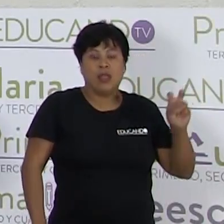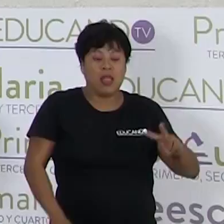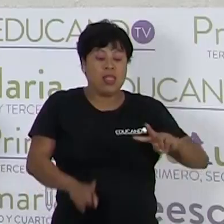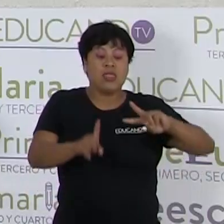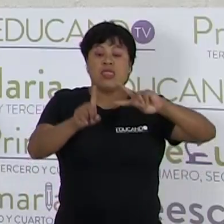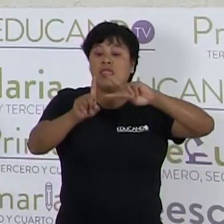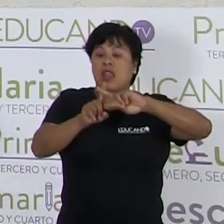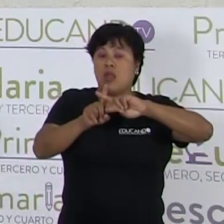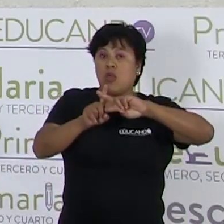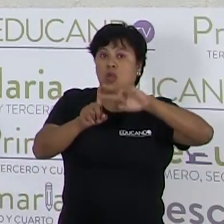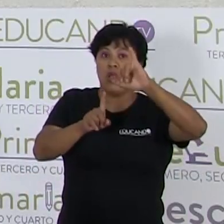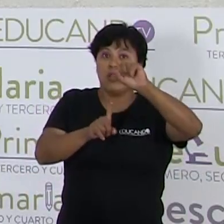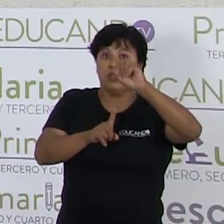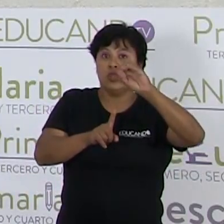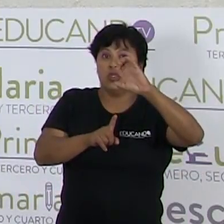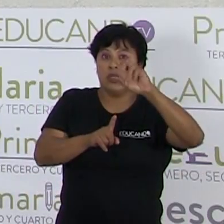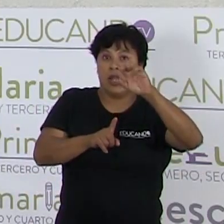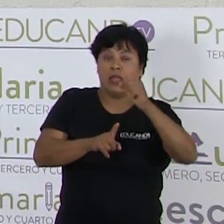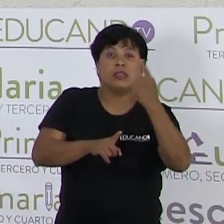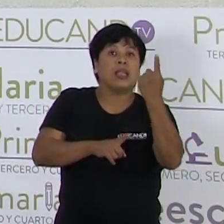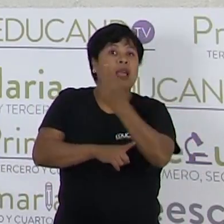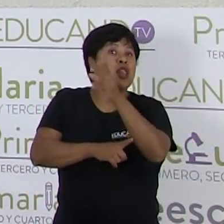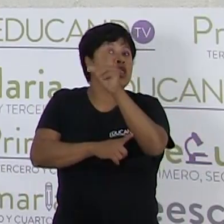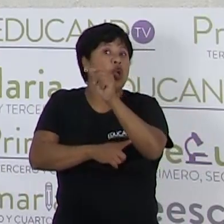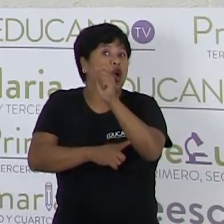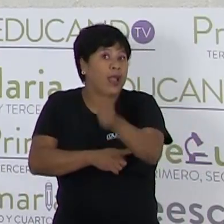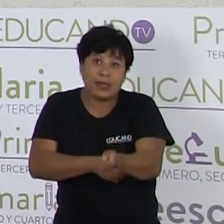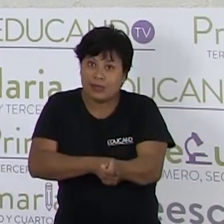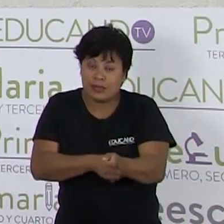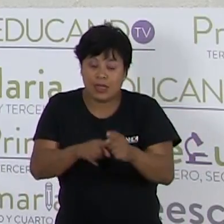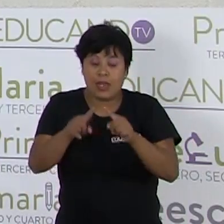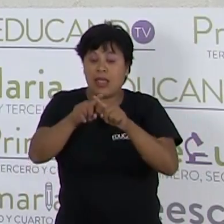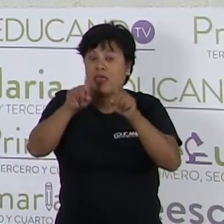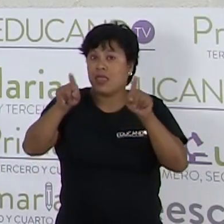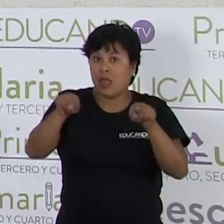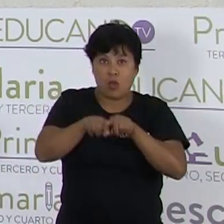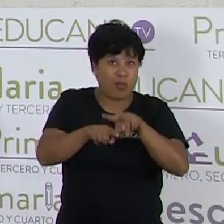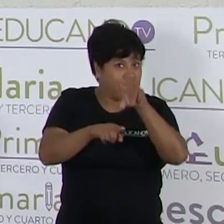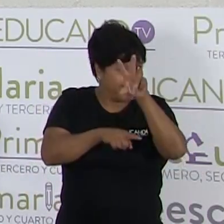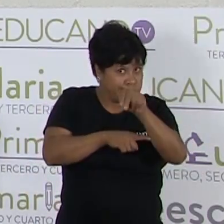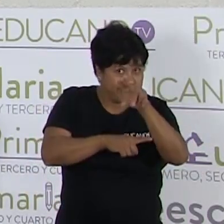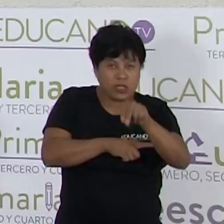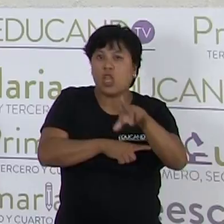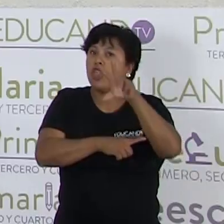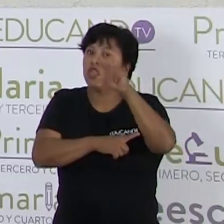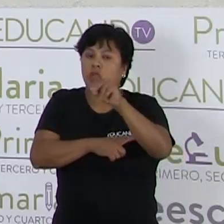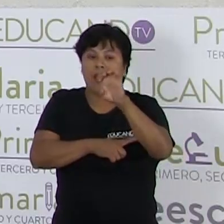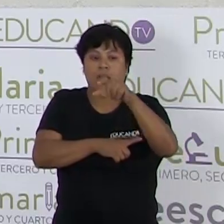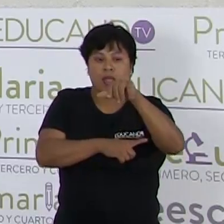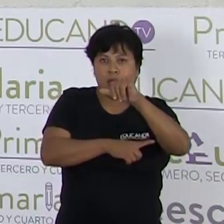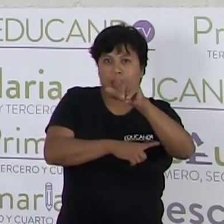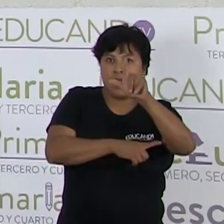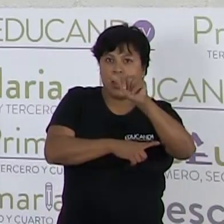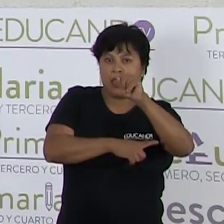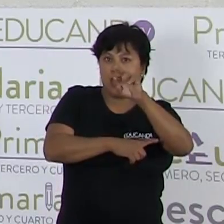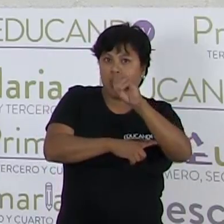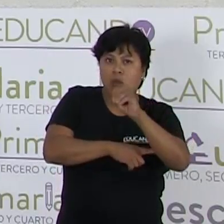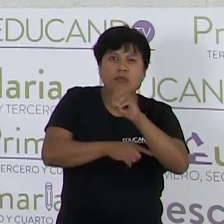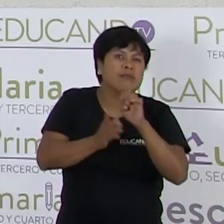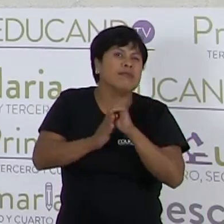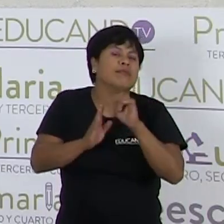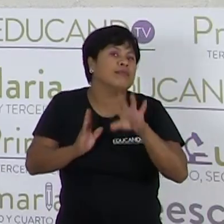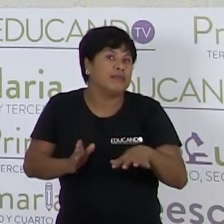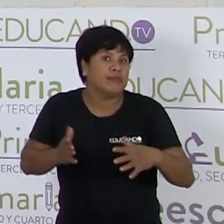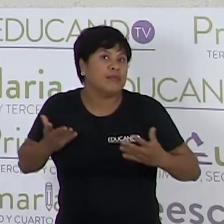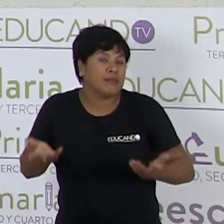Triángulo isósceles que no es ni rectángulo ni equilátero. Es decir,